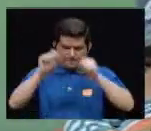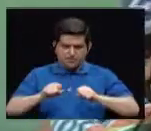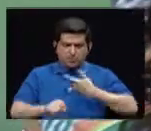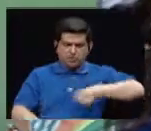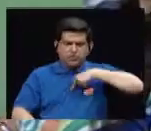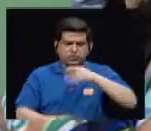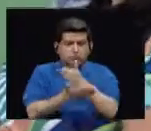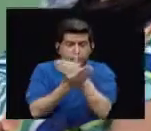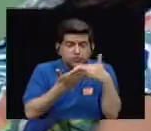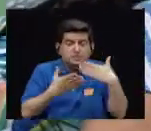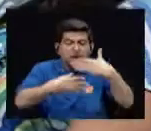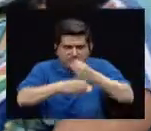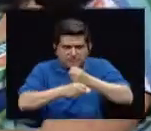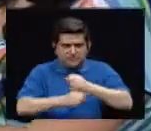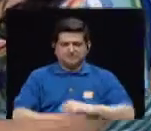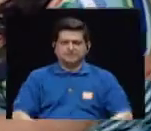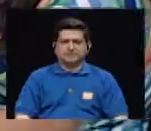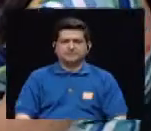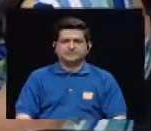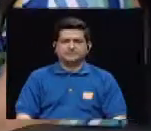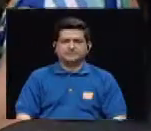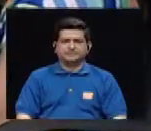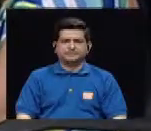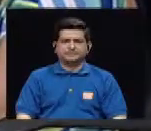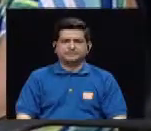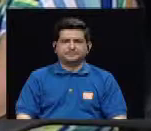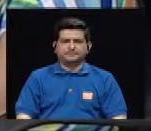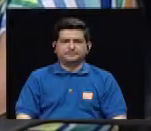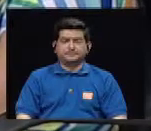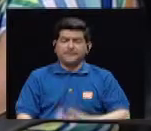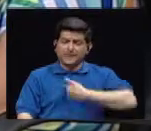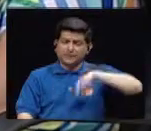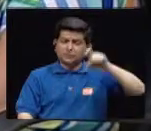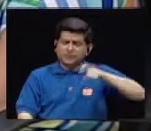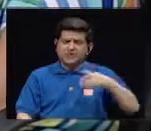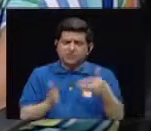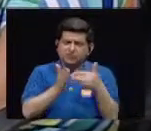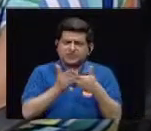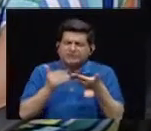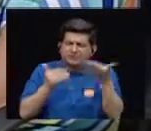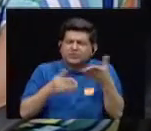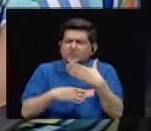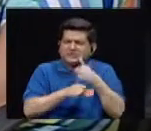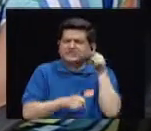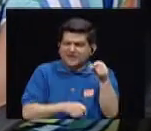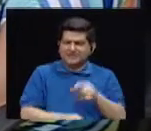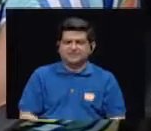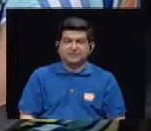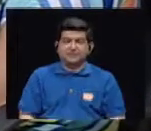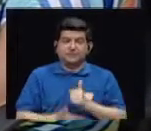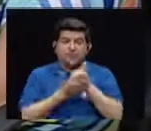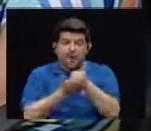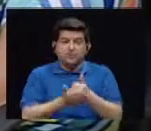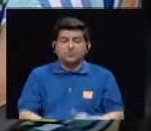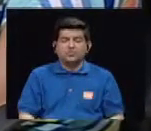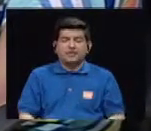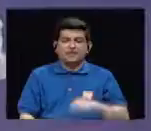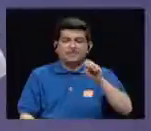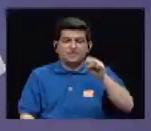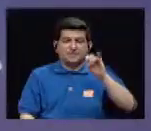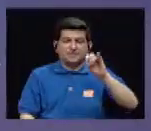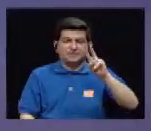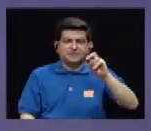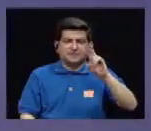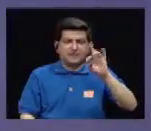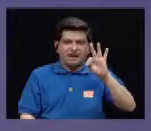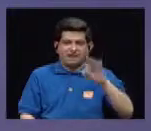hacer un fragmento de eso, ¿verdad? Entonces tenemos que retomar cosas ahí, porque eso fue con la ayuda del CINART, no